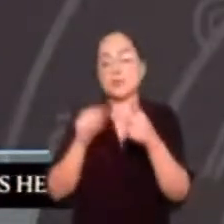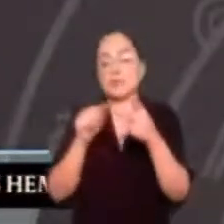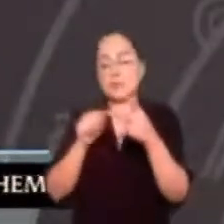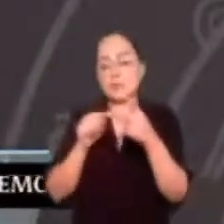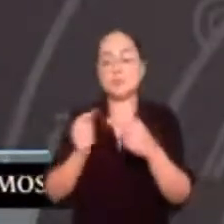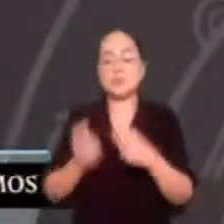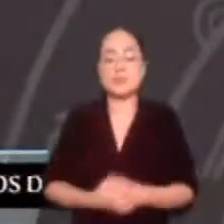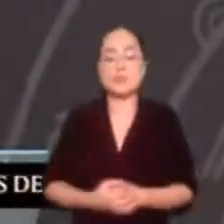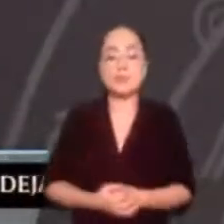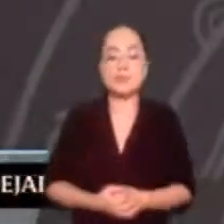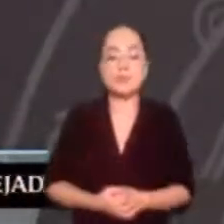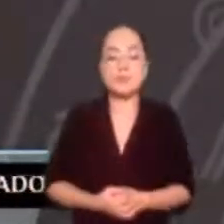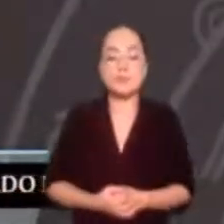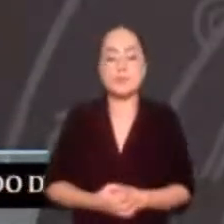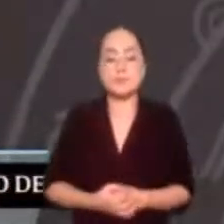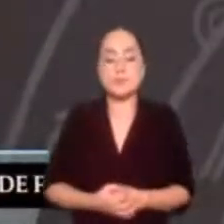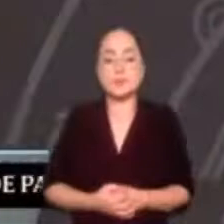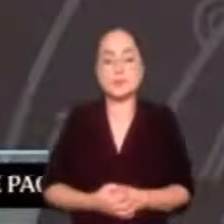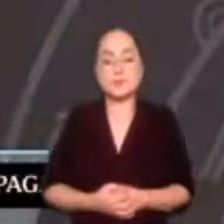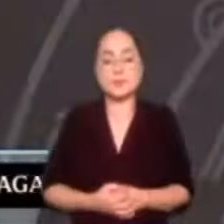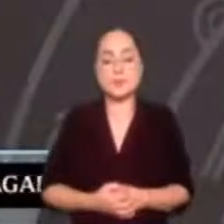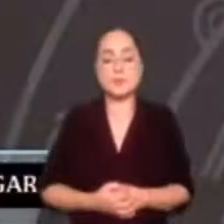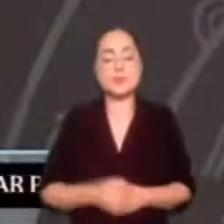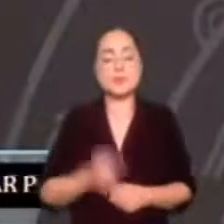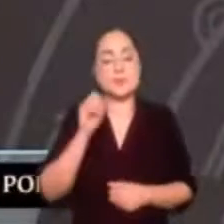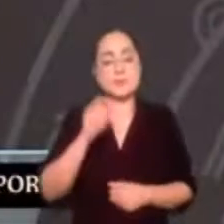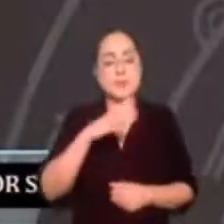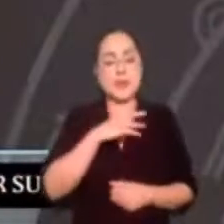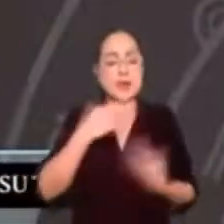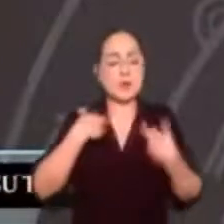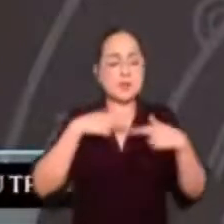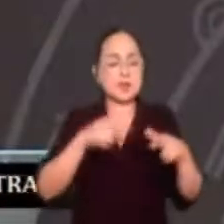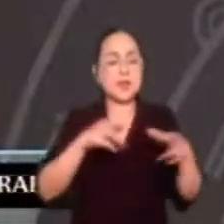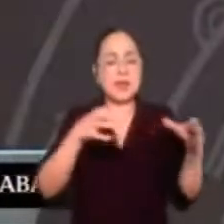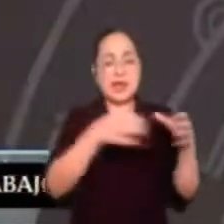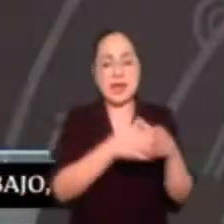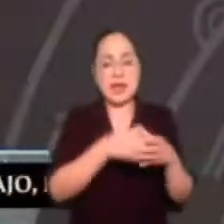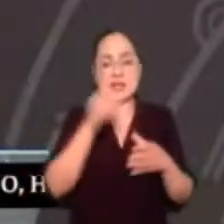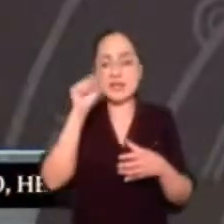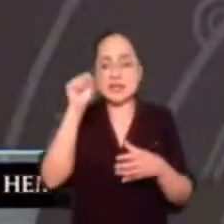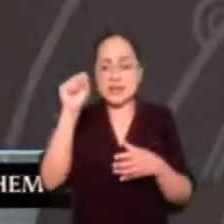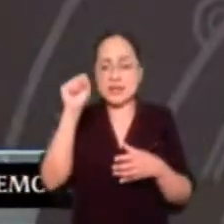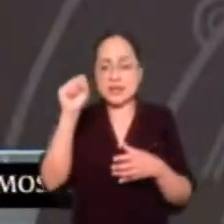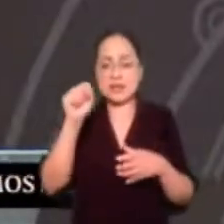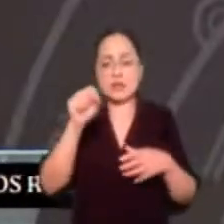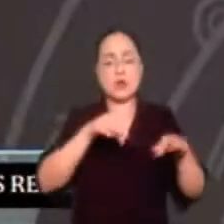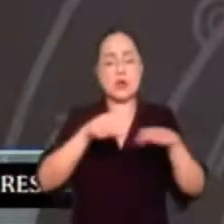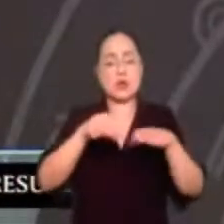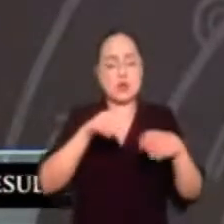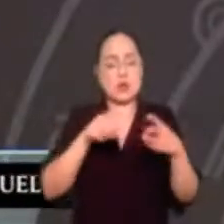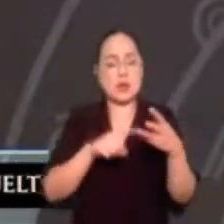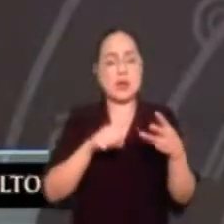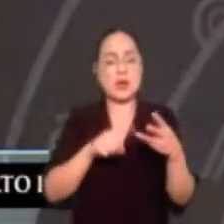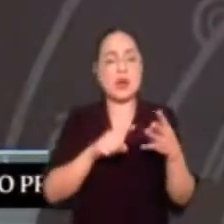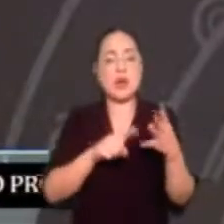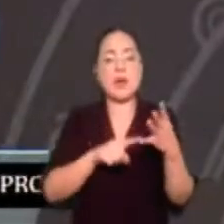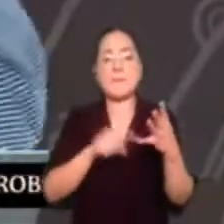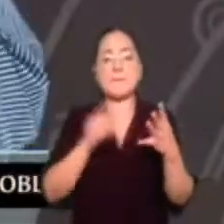entre otros. Había un representante del sector sindical obrero, había un representante de los colegios.